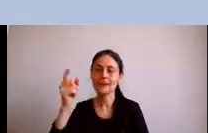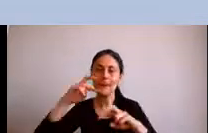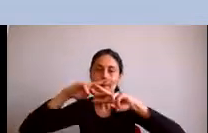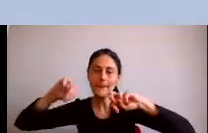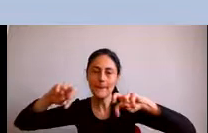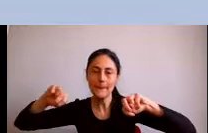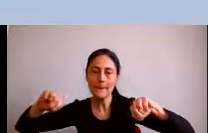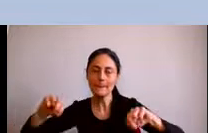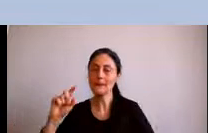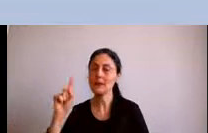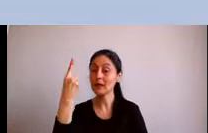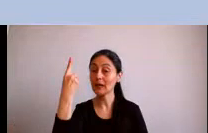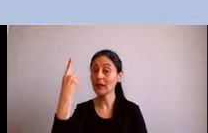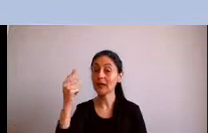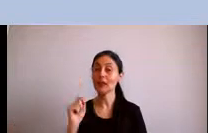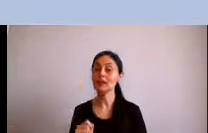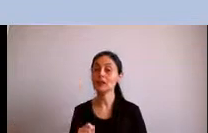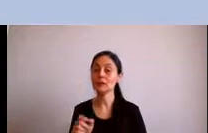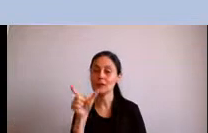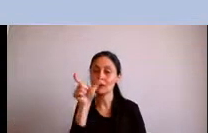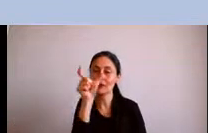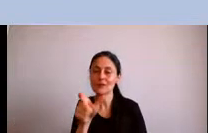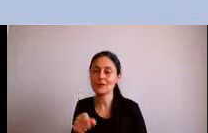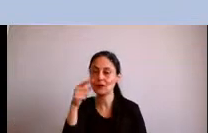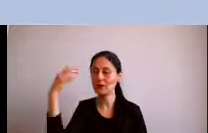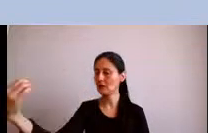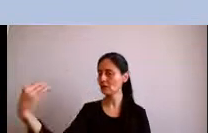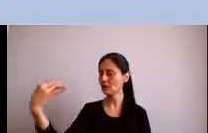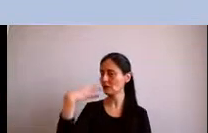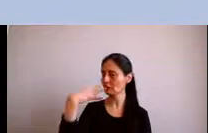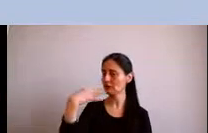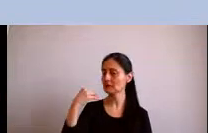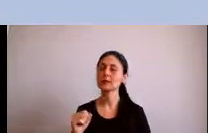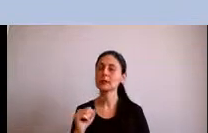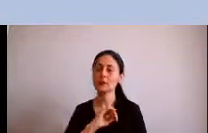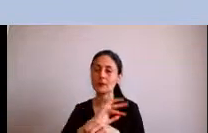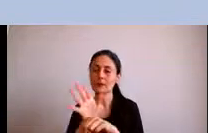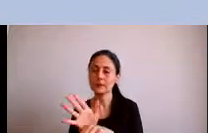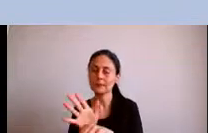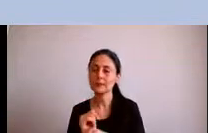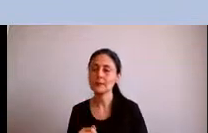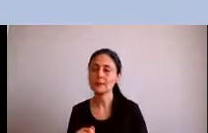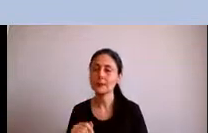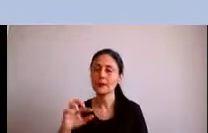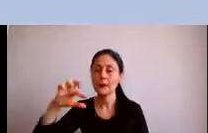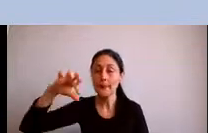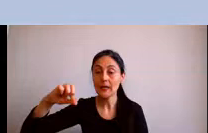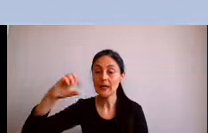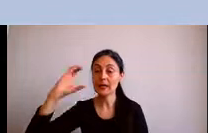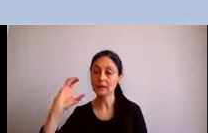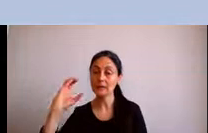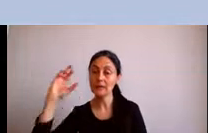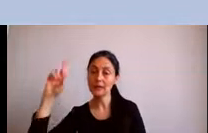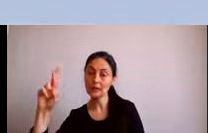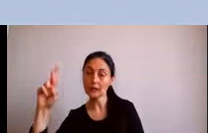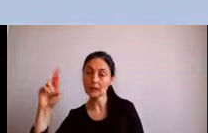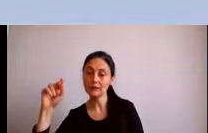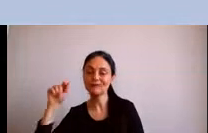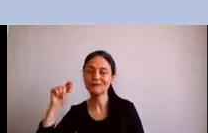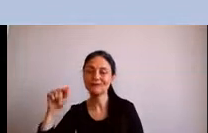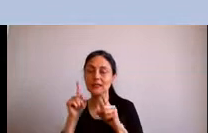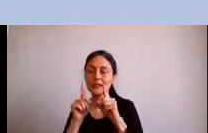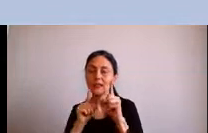una técnica de PCR, ¿cierto? De la reacción de la polimerasa en cadena. Eh, este examen, ¿cierto? Que